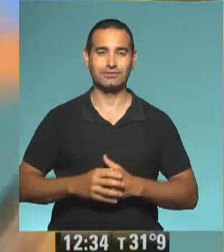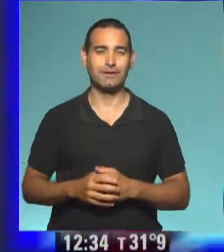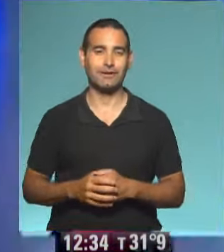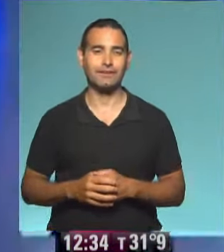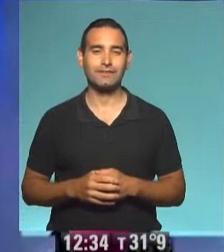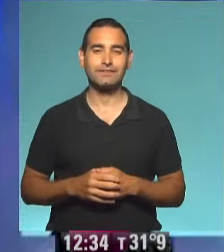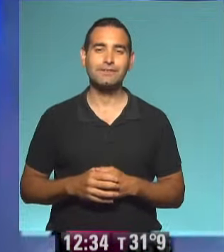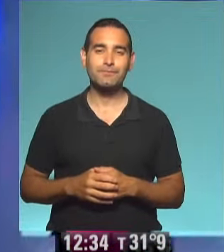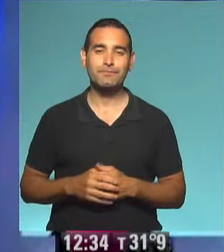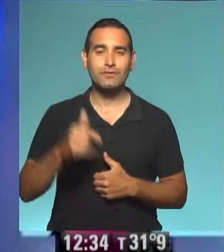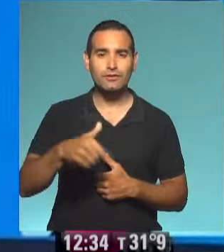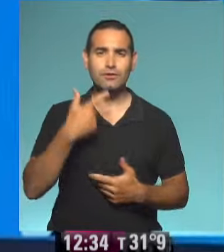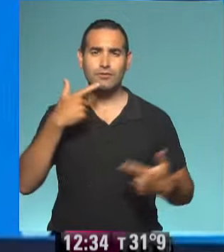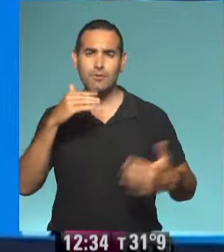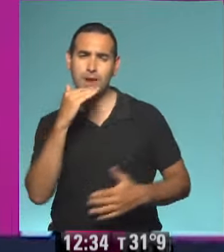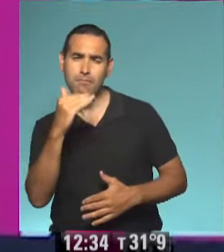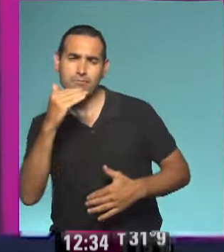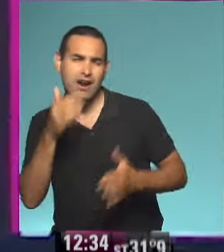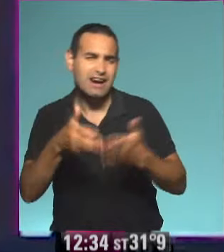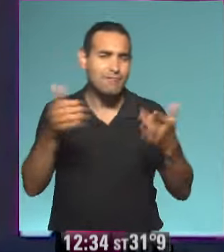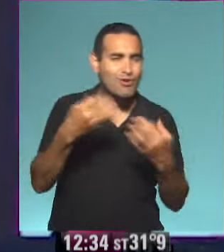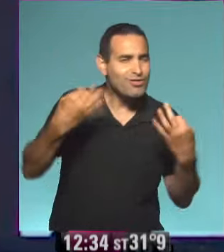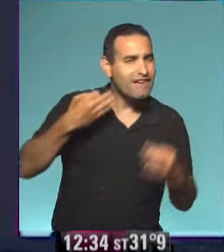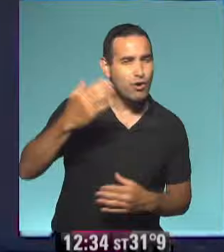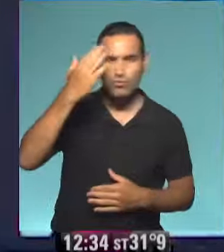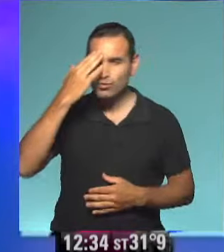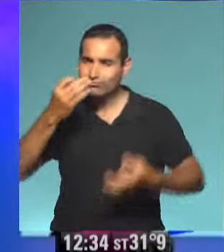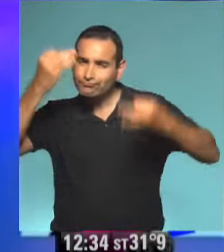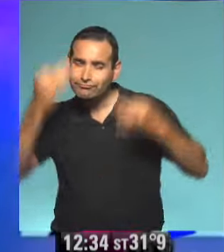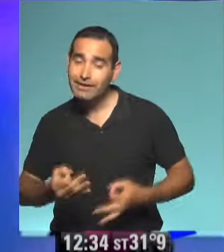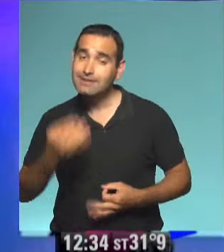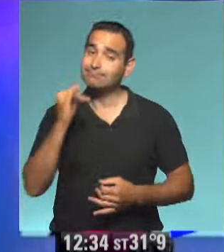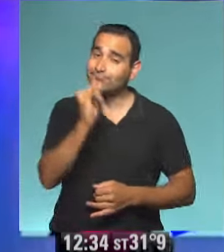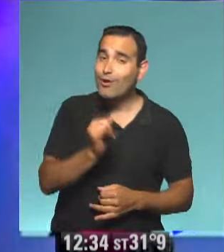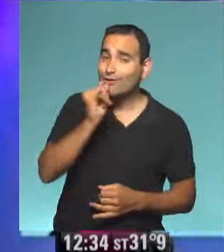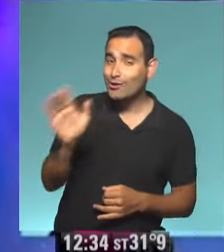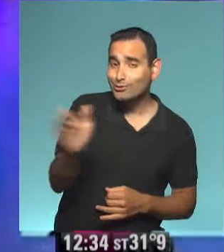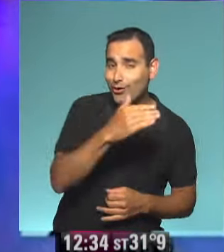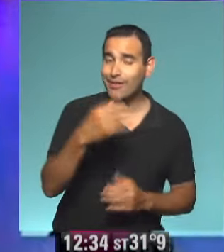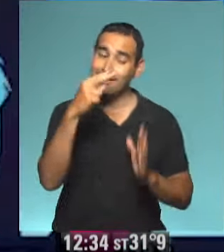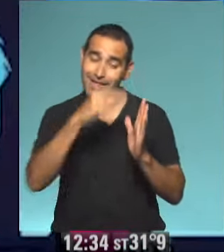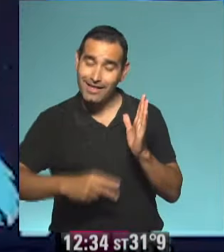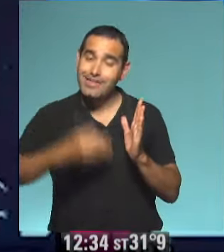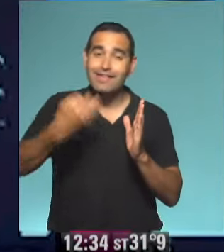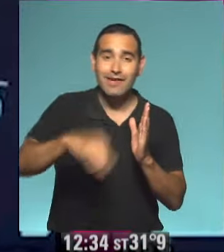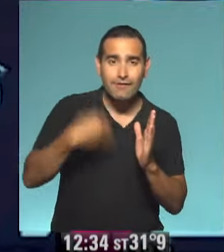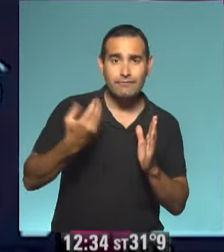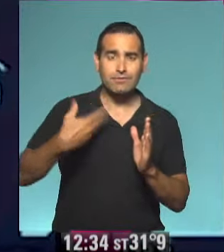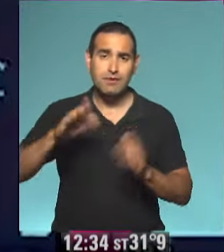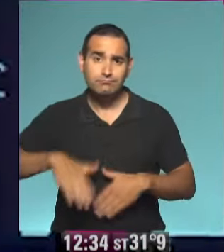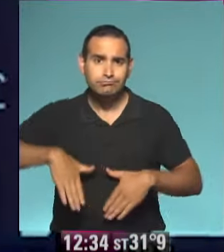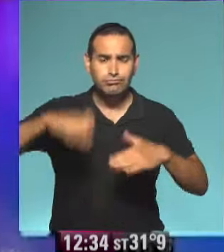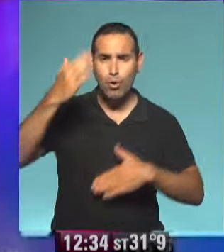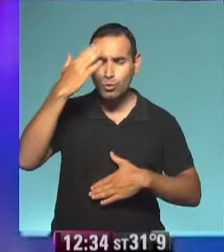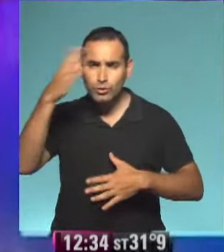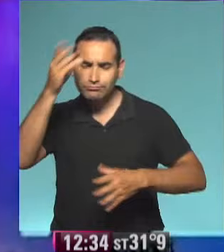Manu. Para rimar tan rápido hay que tener mucha cultura. Es algo aconsejable para todos la lectura, porque crecer con toda esta